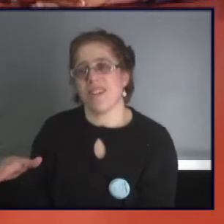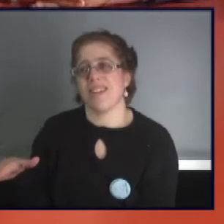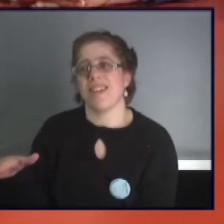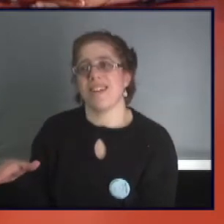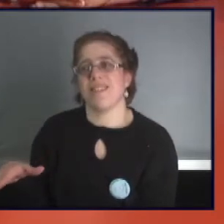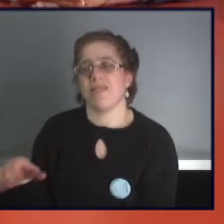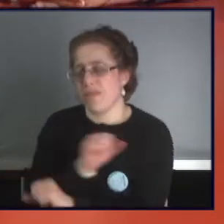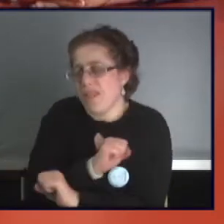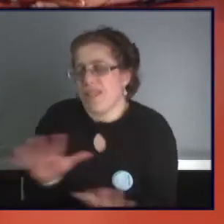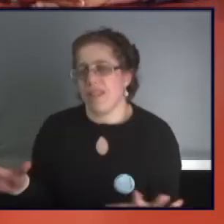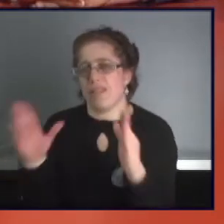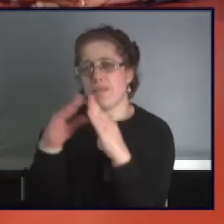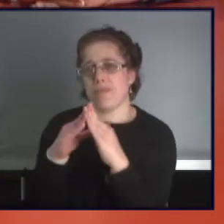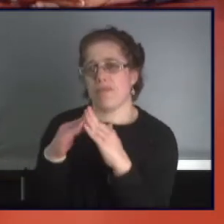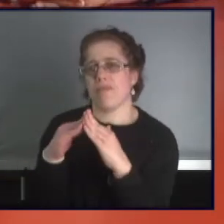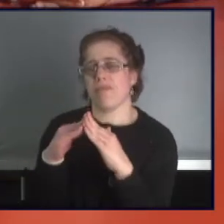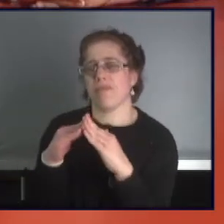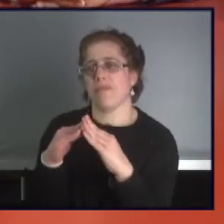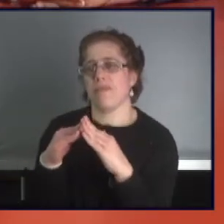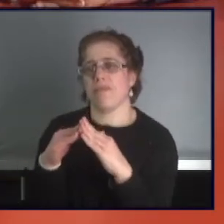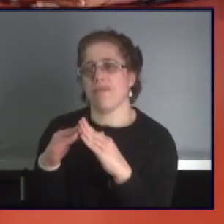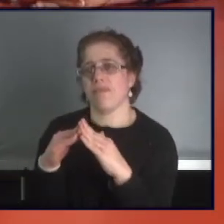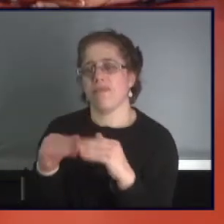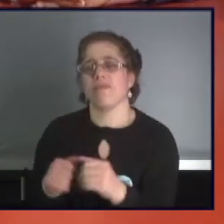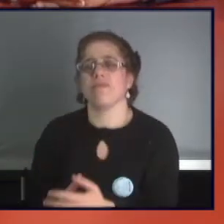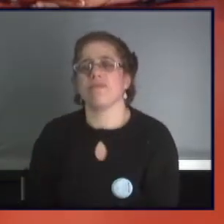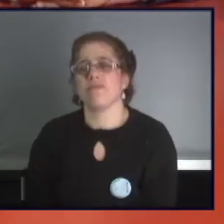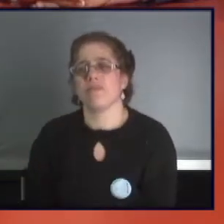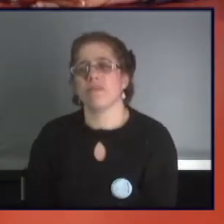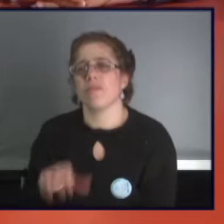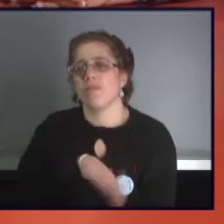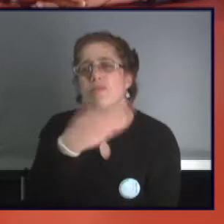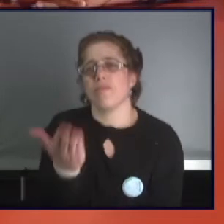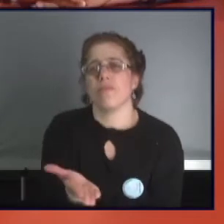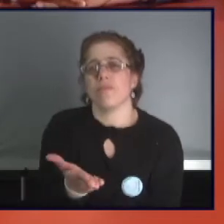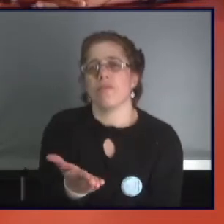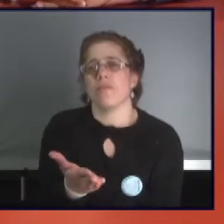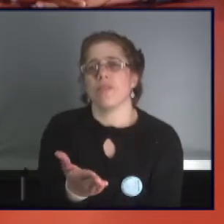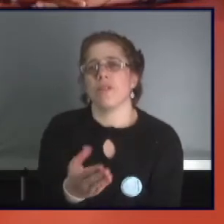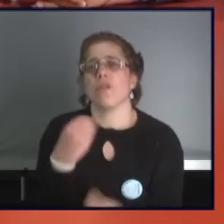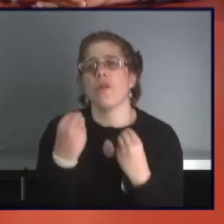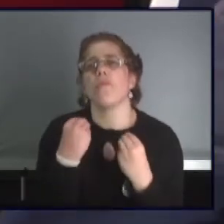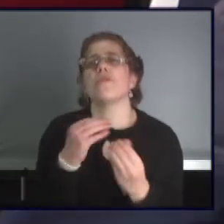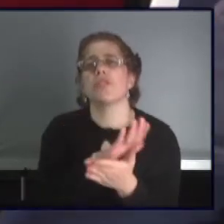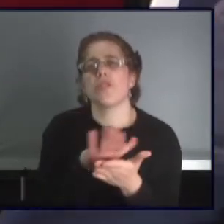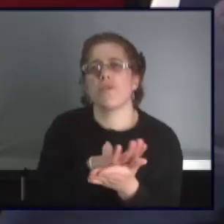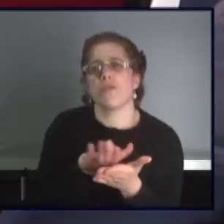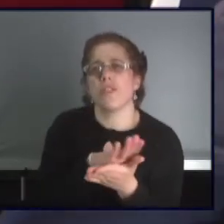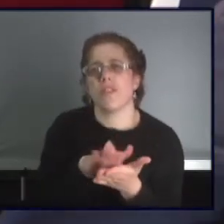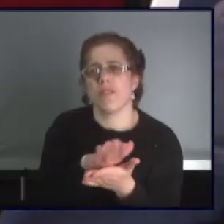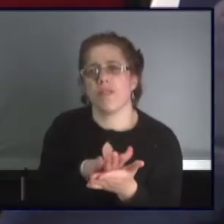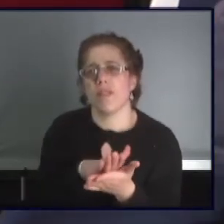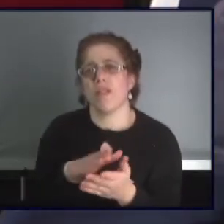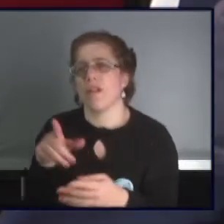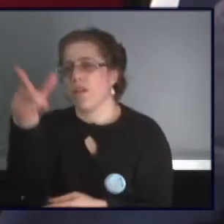sé yo no sé si no estoy metiendo la razón en la boca del león entonces cómo se resuelve elección popular del